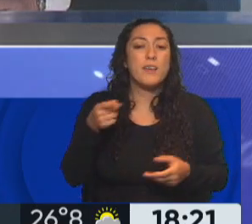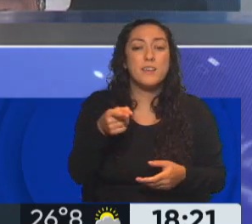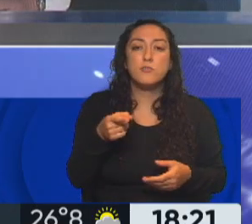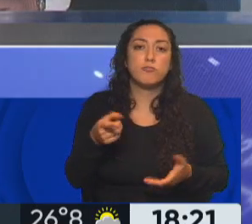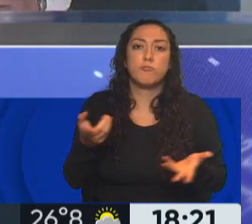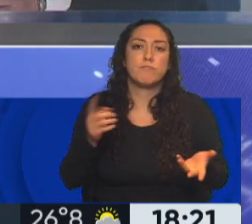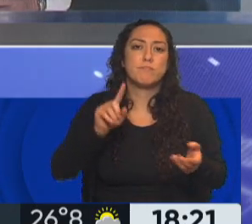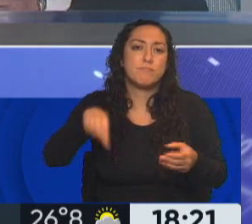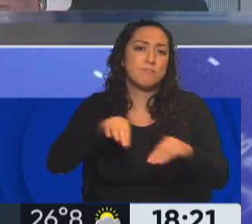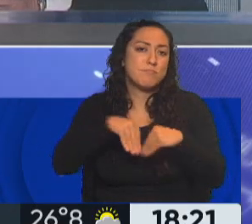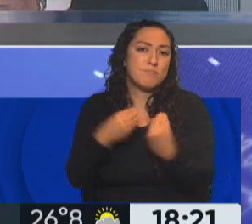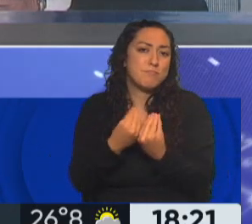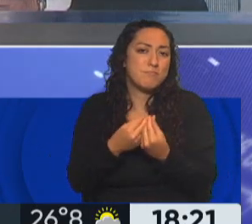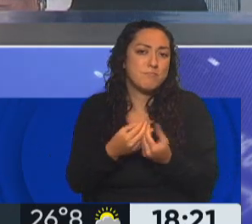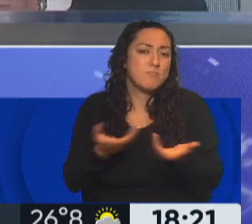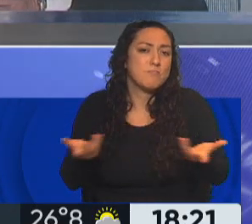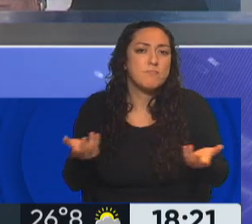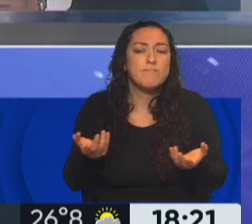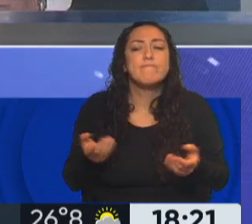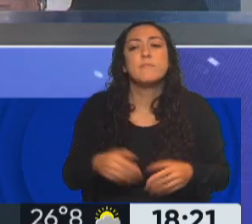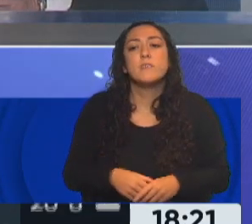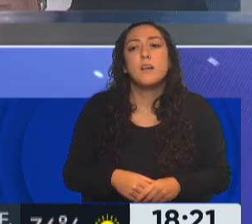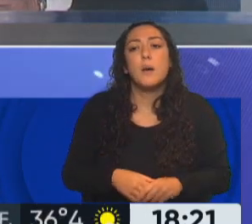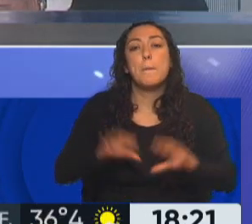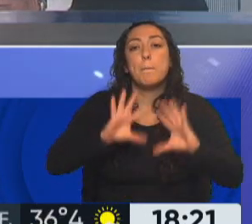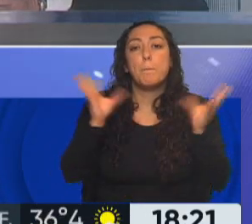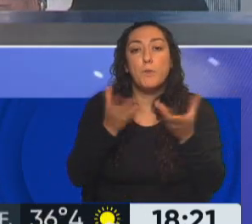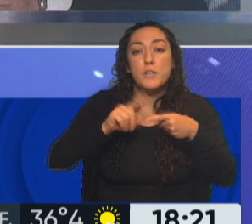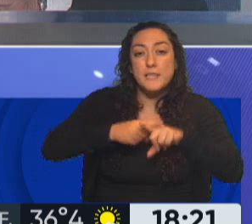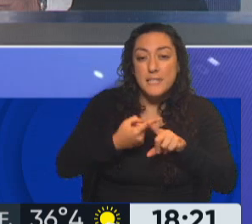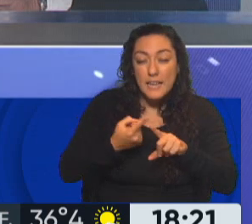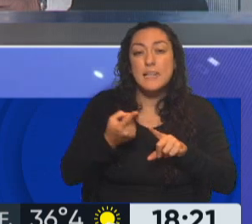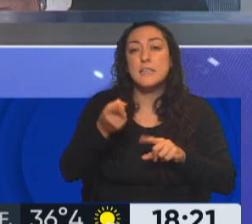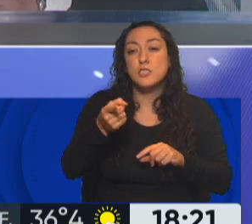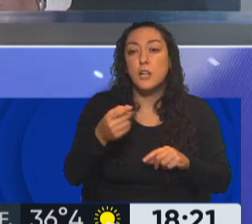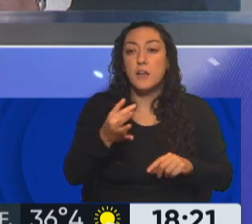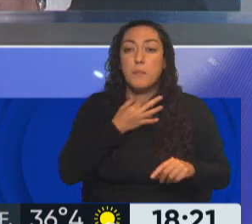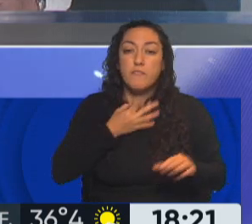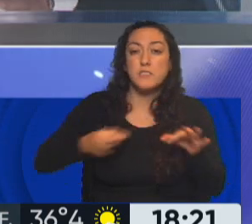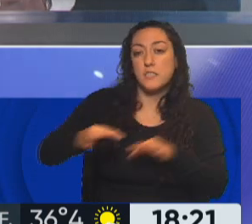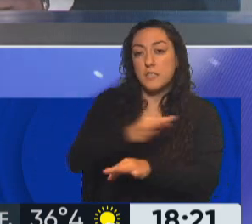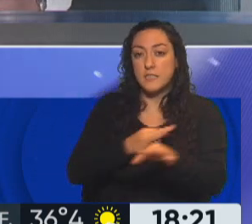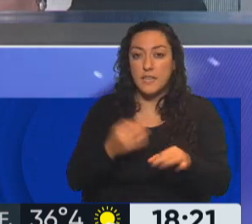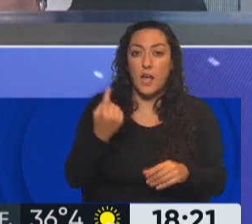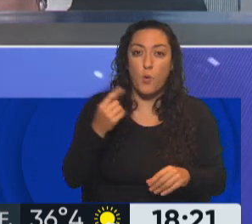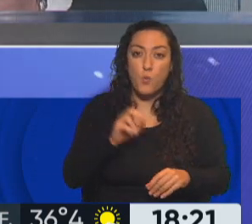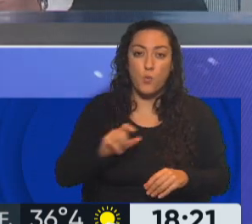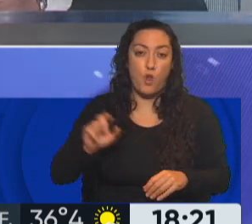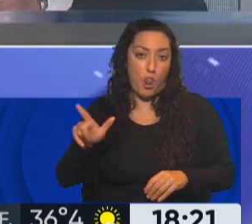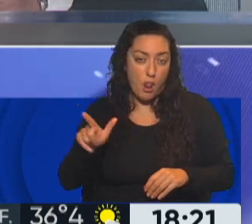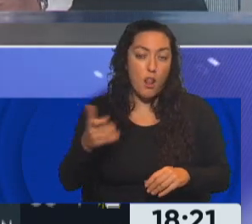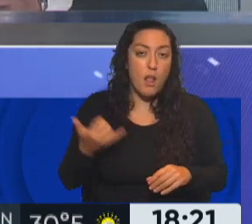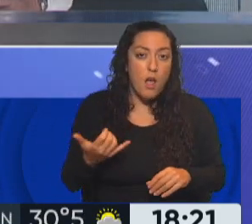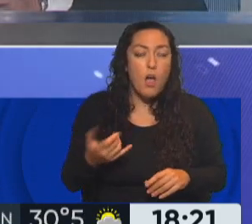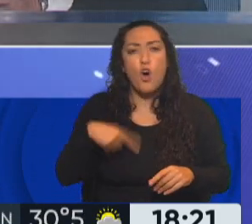Daniel, por parte de un actor menor en la política internacional que estableció una preferencia estratégica. Esto me parece que había